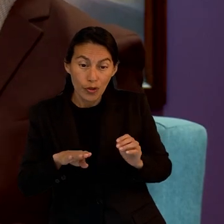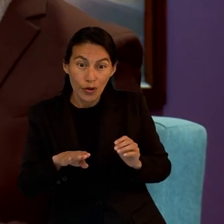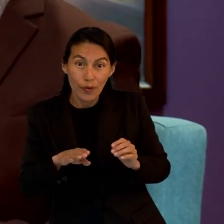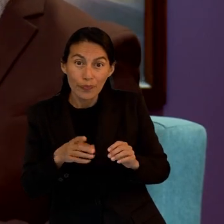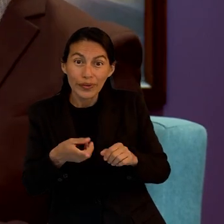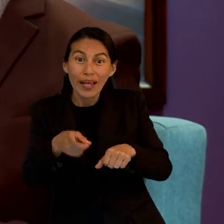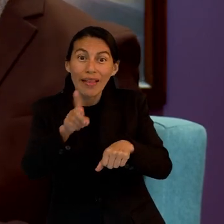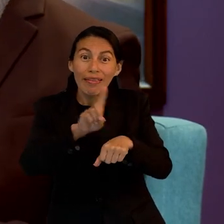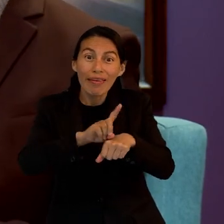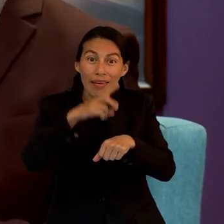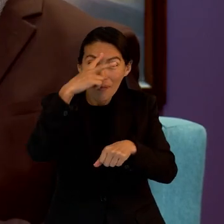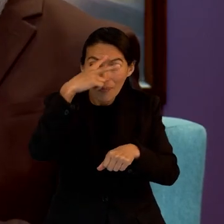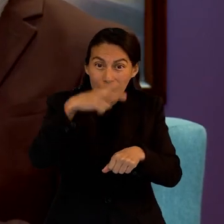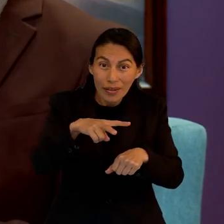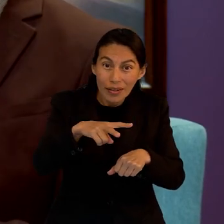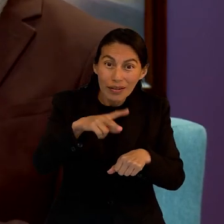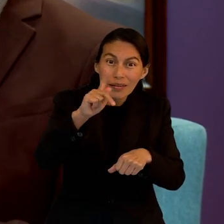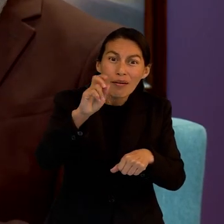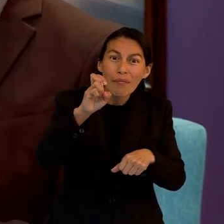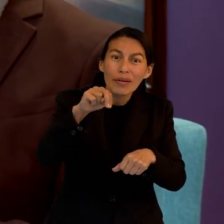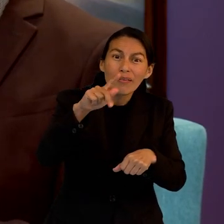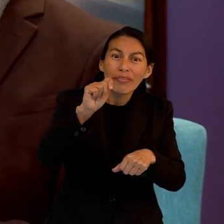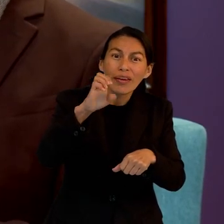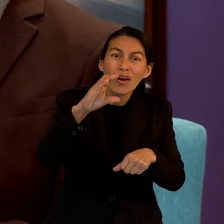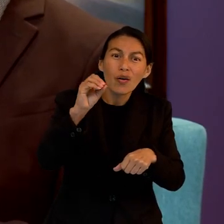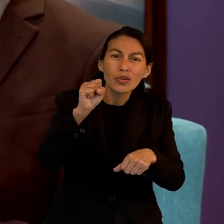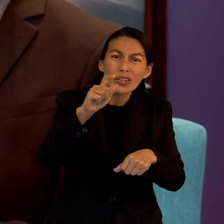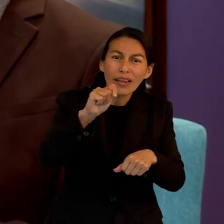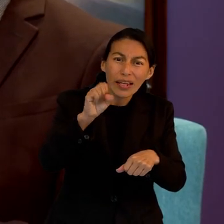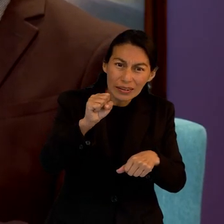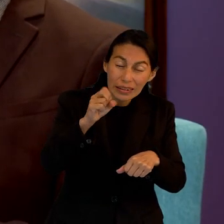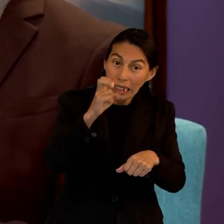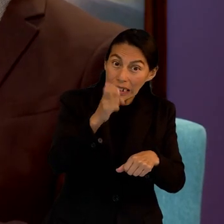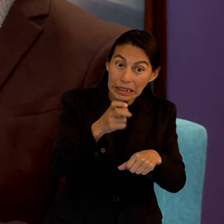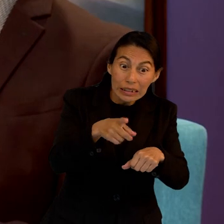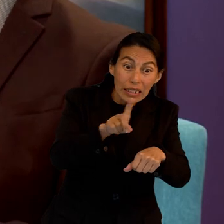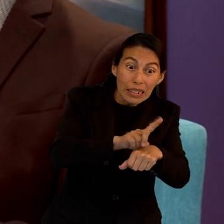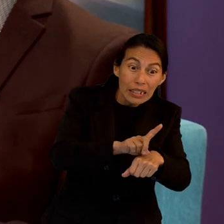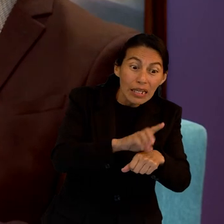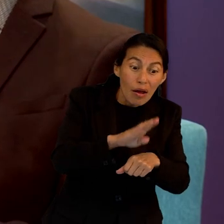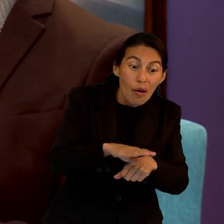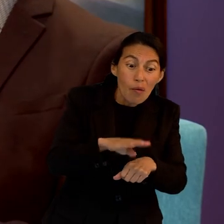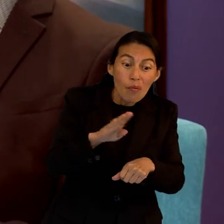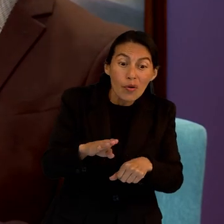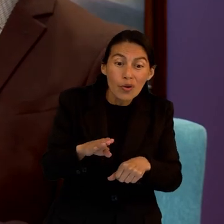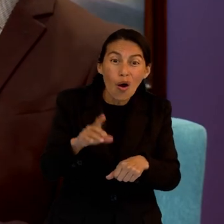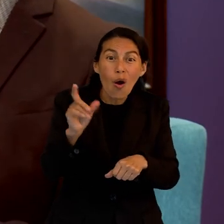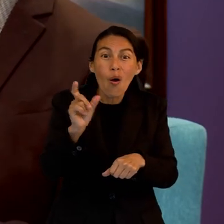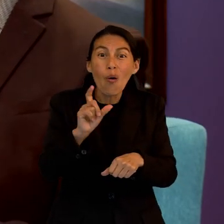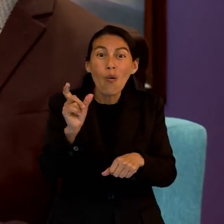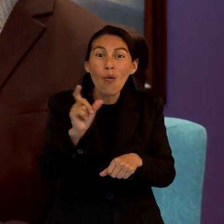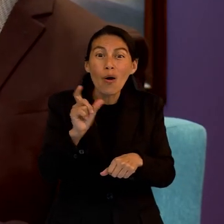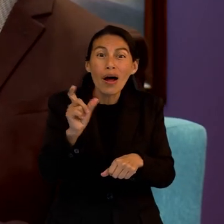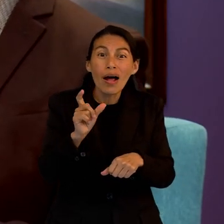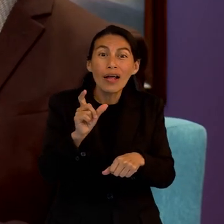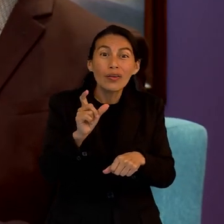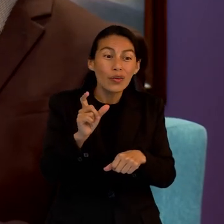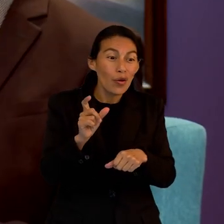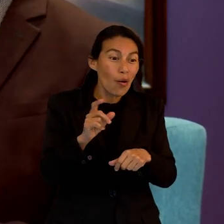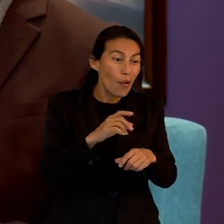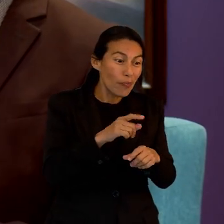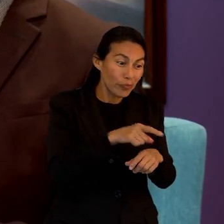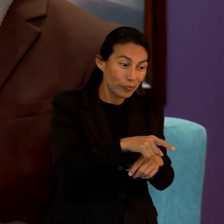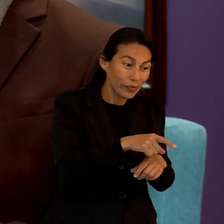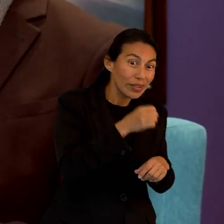a la ahora novena dice la escritura este momento en que el sacerdote iba a sacrificar